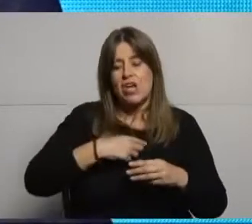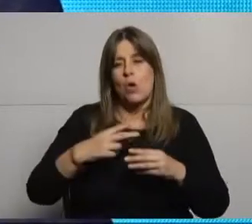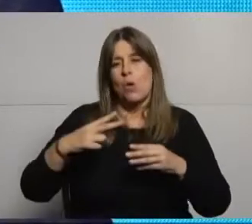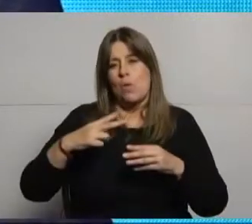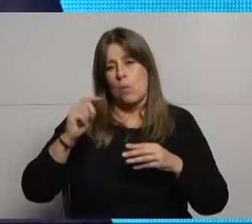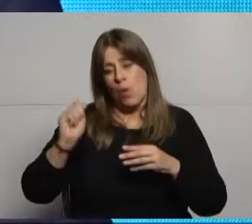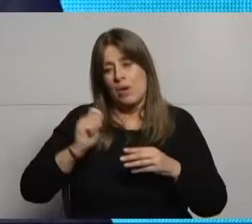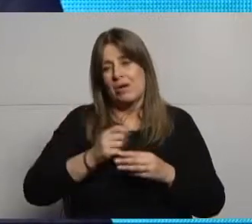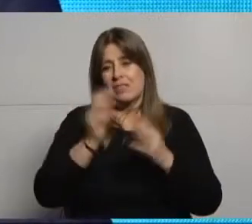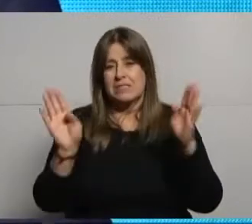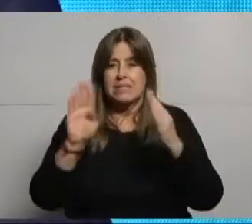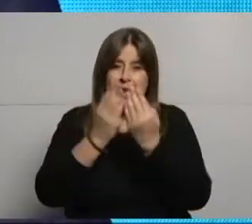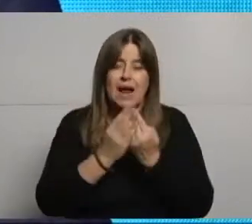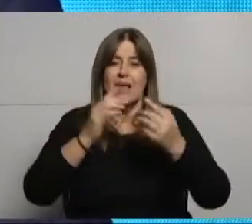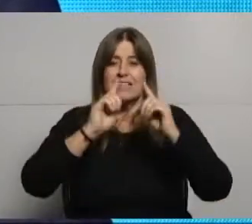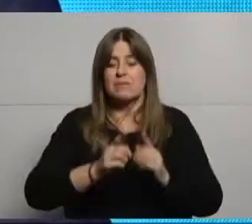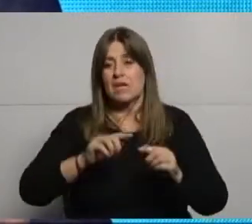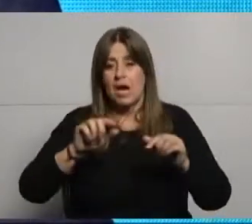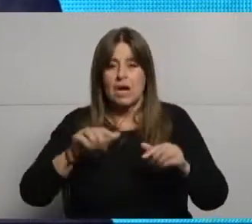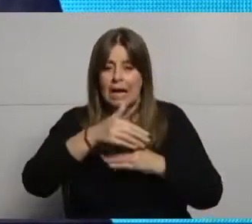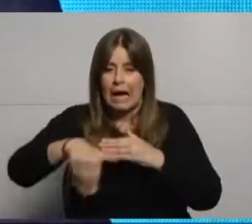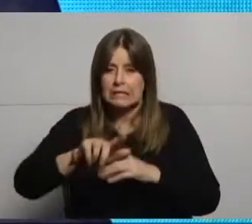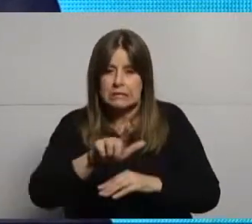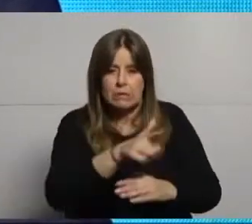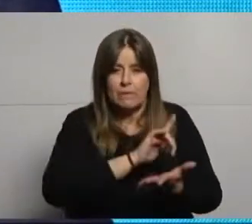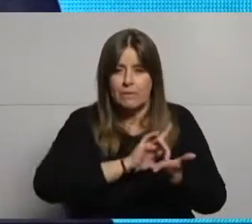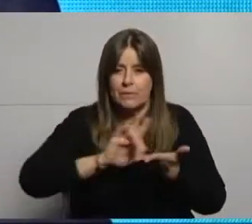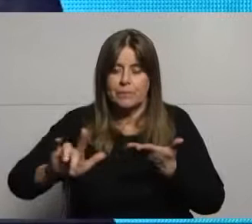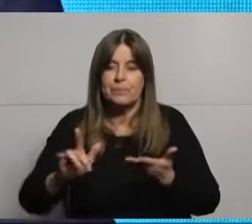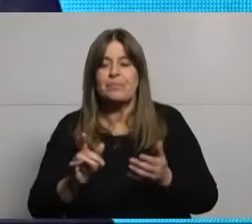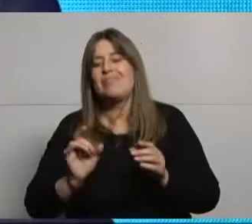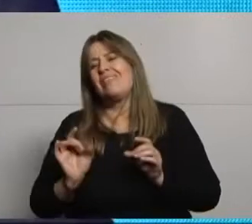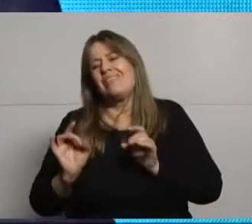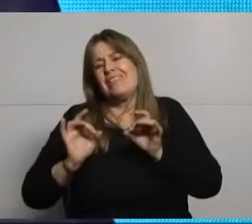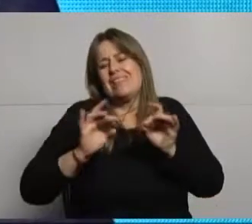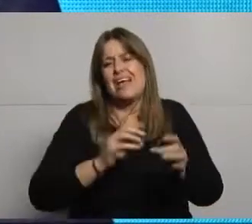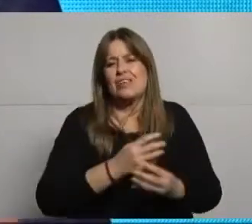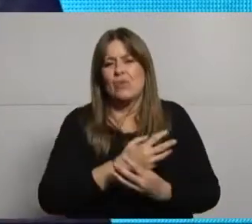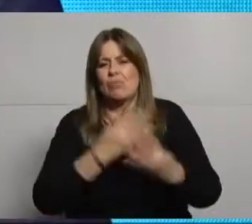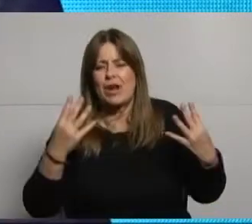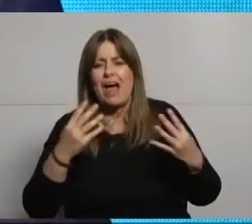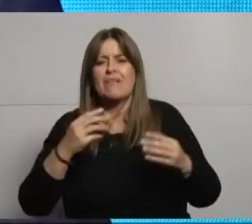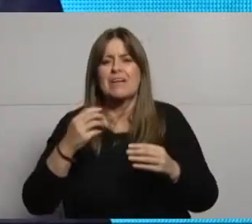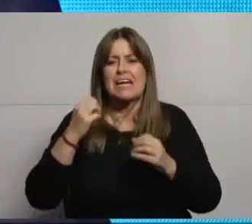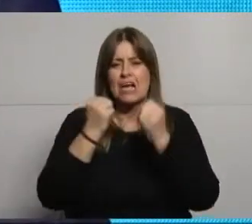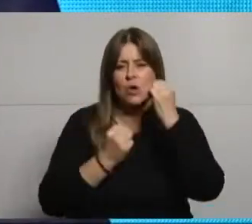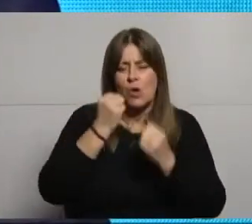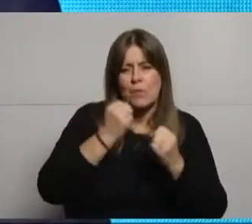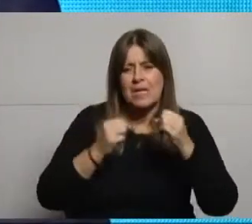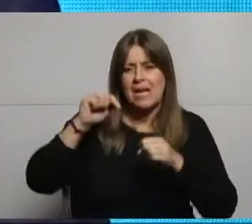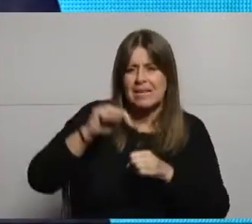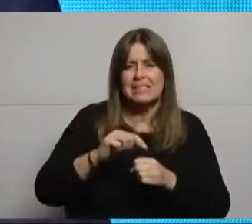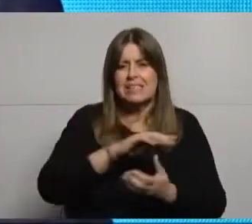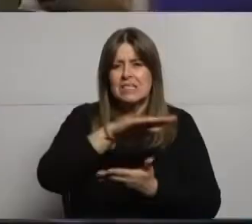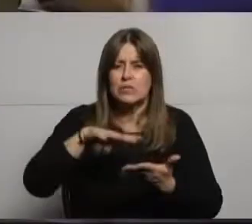ningún tipo de actividad en las calles, a un daño brutal a la economía y a la sociedad, que son los efectos más severos de esta pandemia a